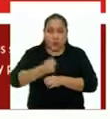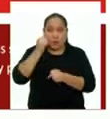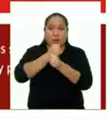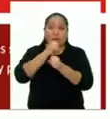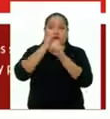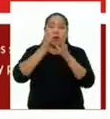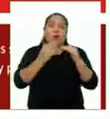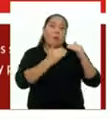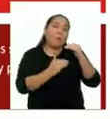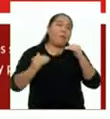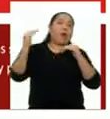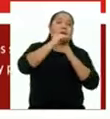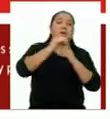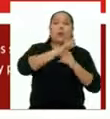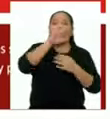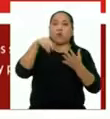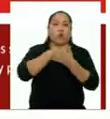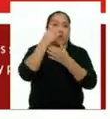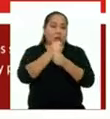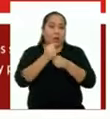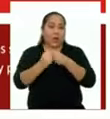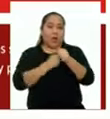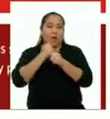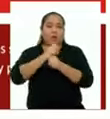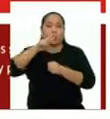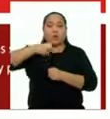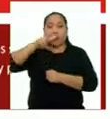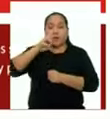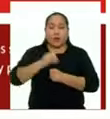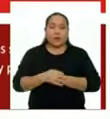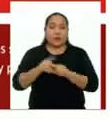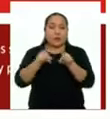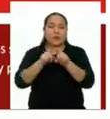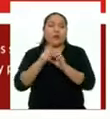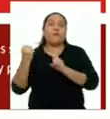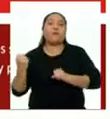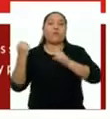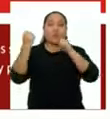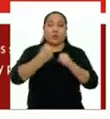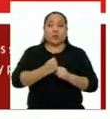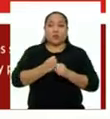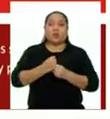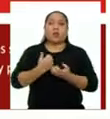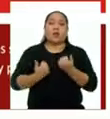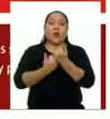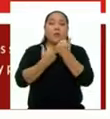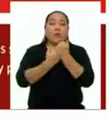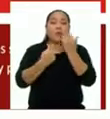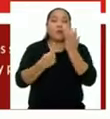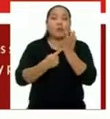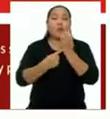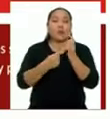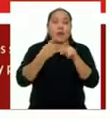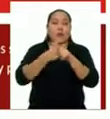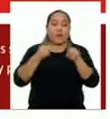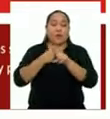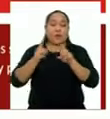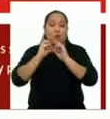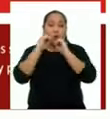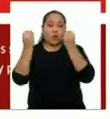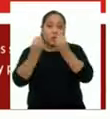superando la cifra de todo el año 2020. Complementariamente, continuamos fortaleciendo la asistencia técnica a diversas organizaciones